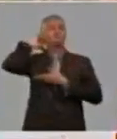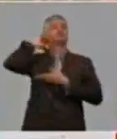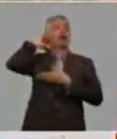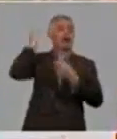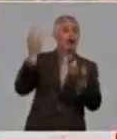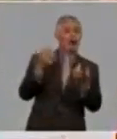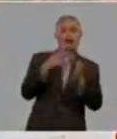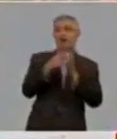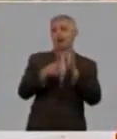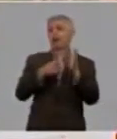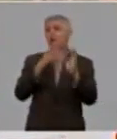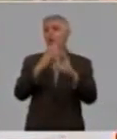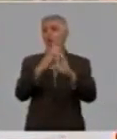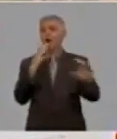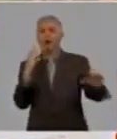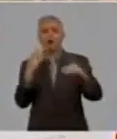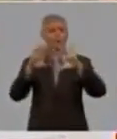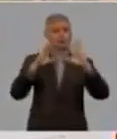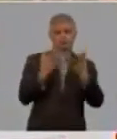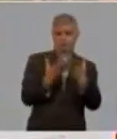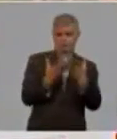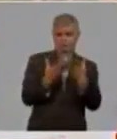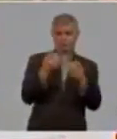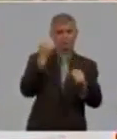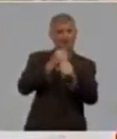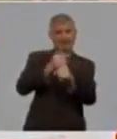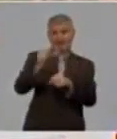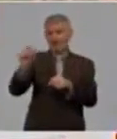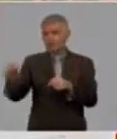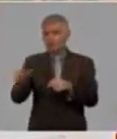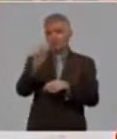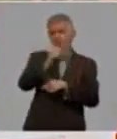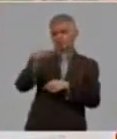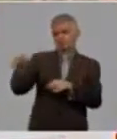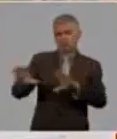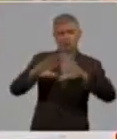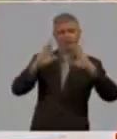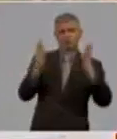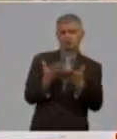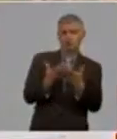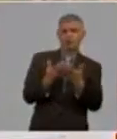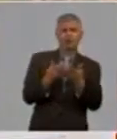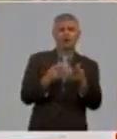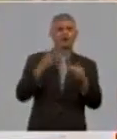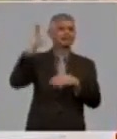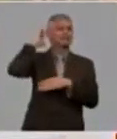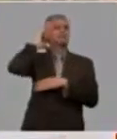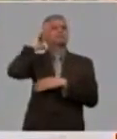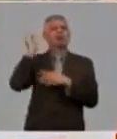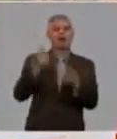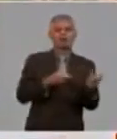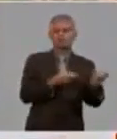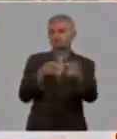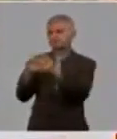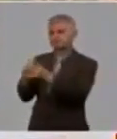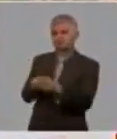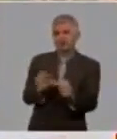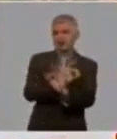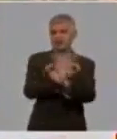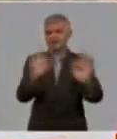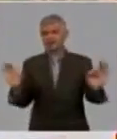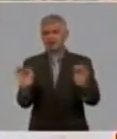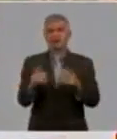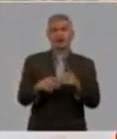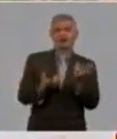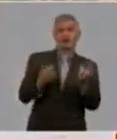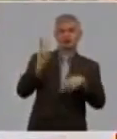por parte de los pasajeros y de los empleados. La desinfección de los medios y las terminales, el pesquisaje permanente